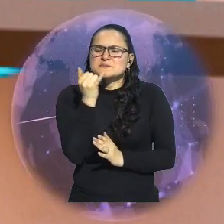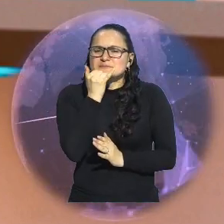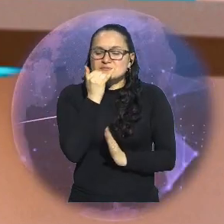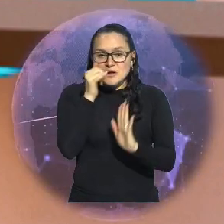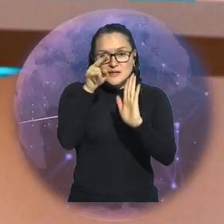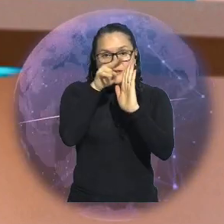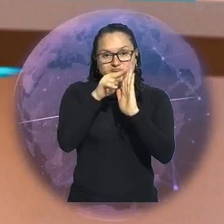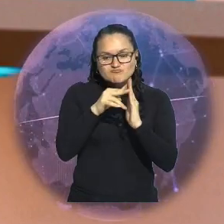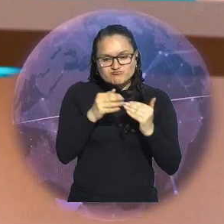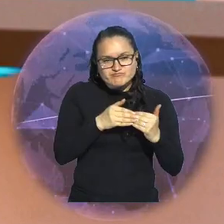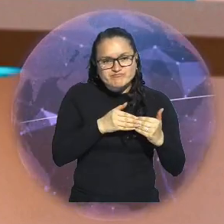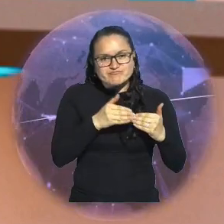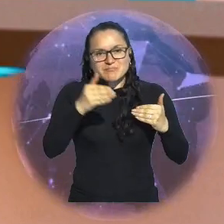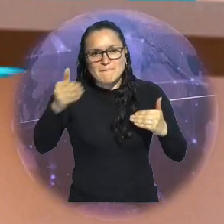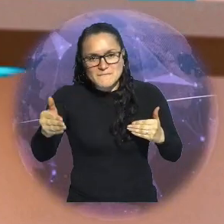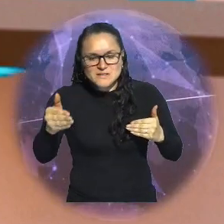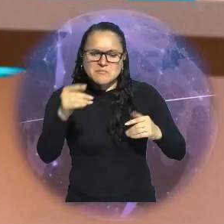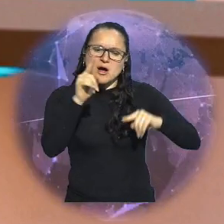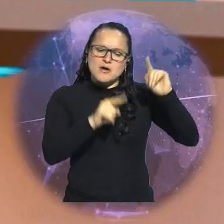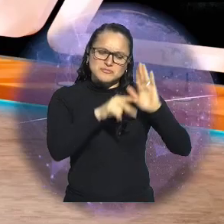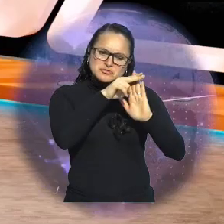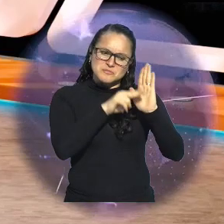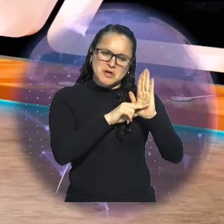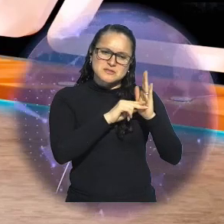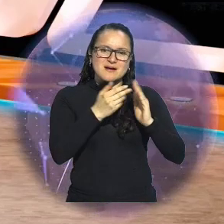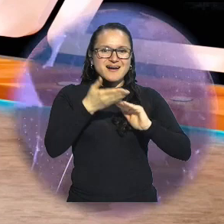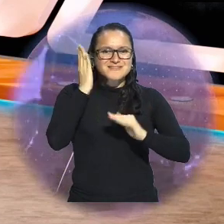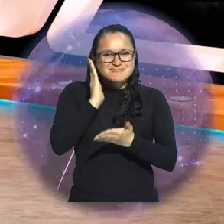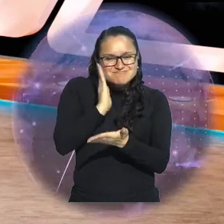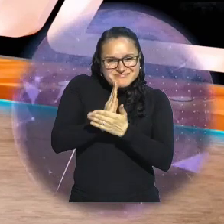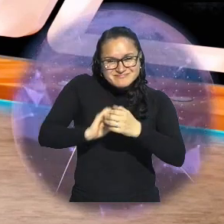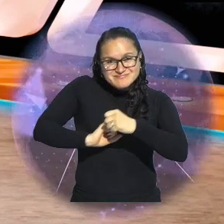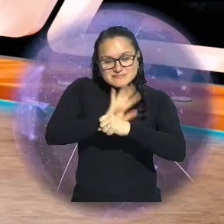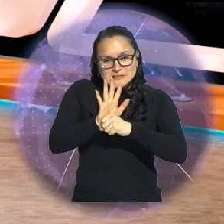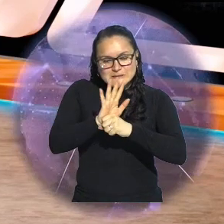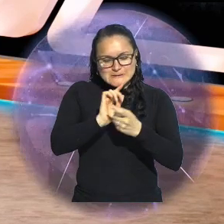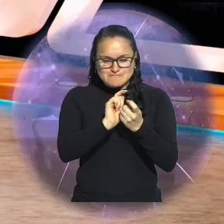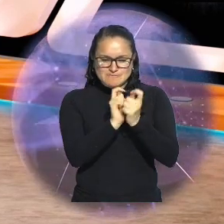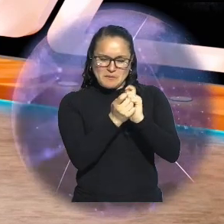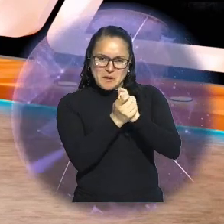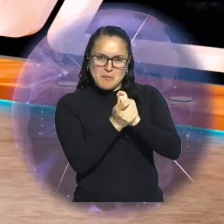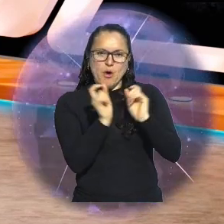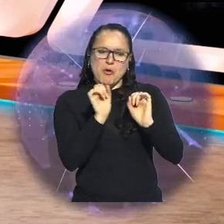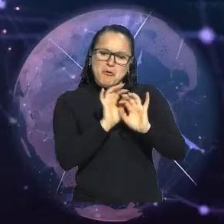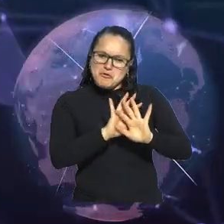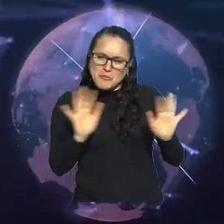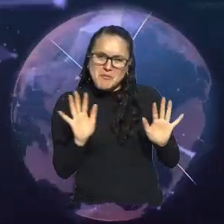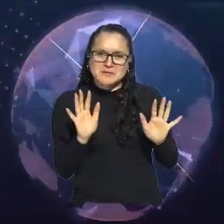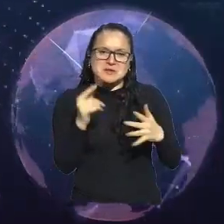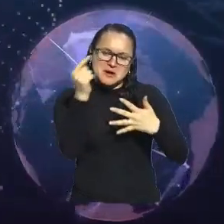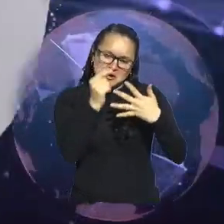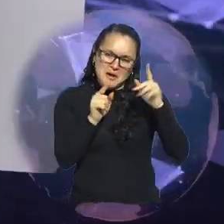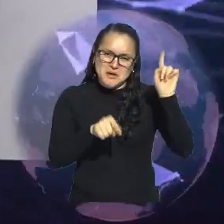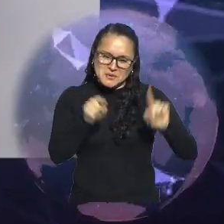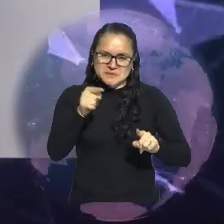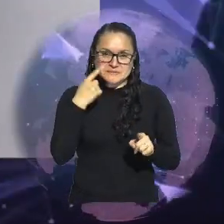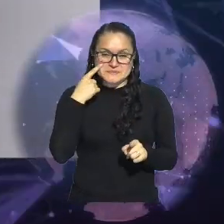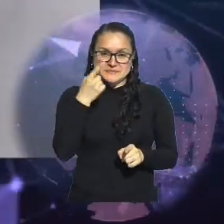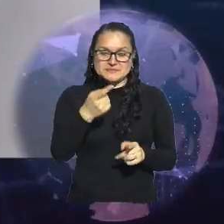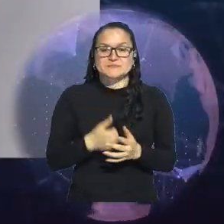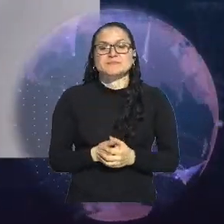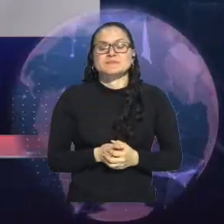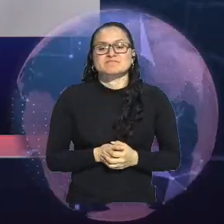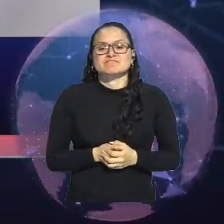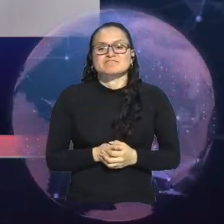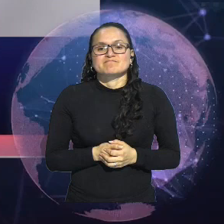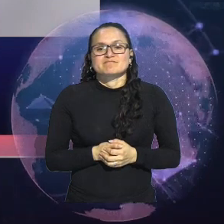inicia el desmonte de algunas disposiciones regulatorias emitidas durante la emergencia sanitaria con el propósito de garantizar